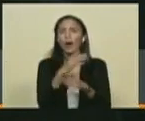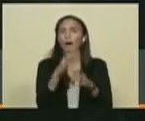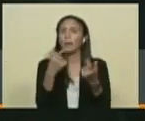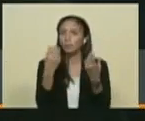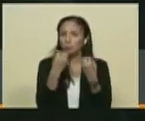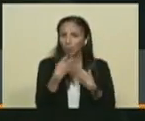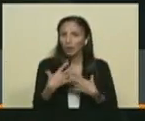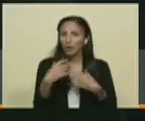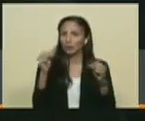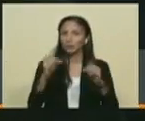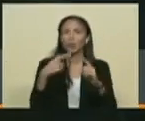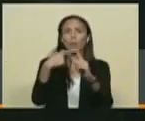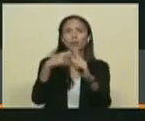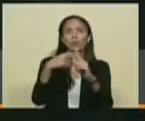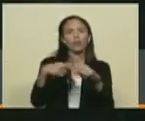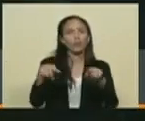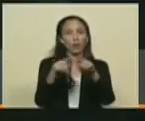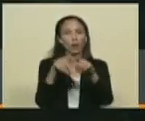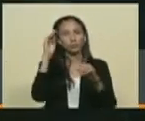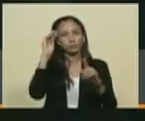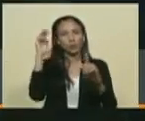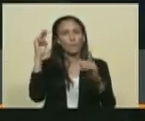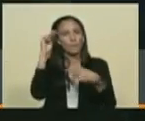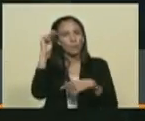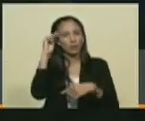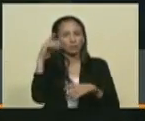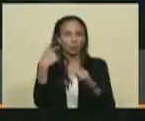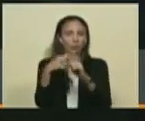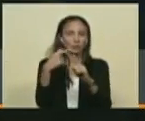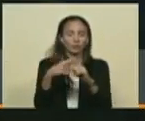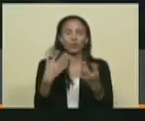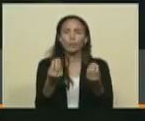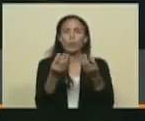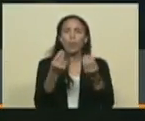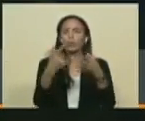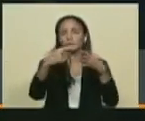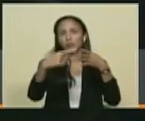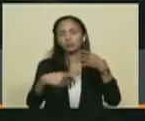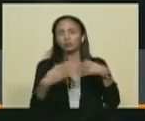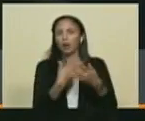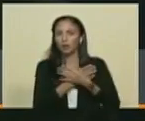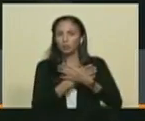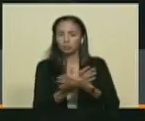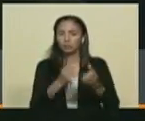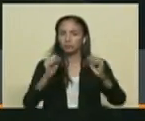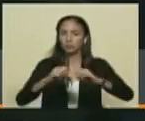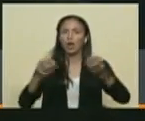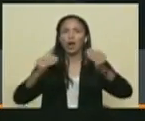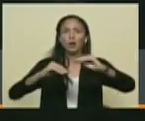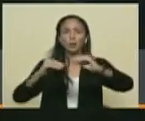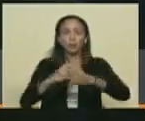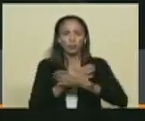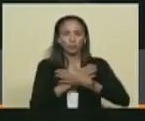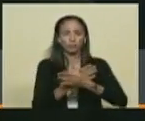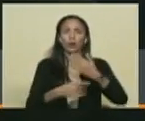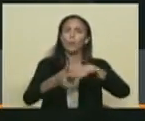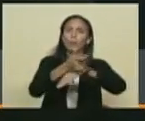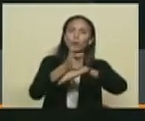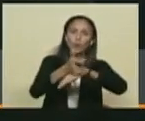positiva, muy constructiva, con excelente disposición de la delegación del